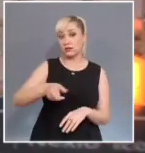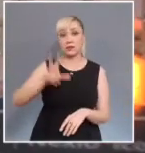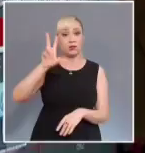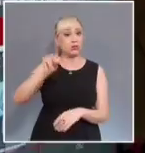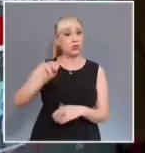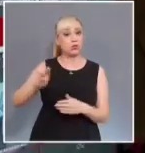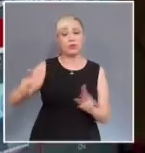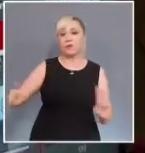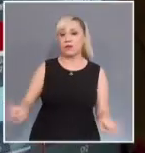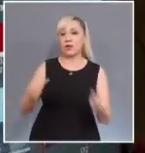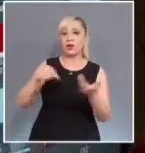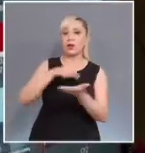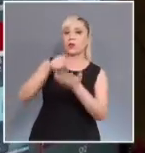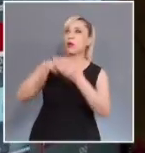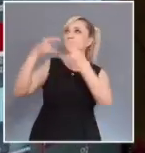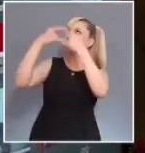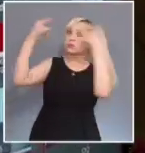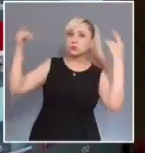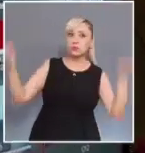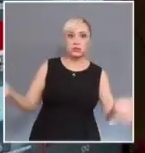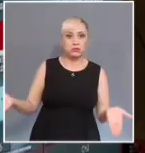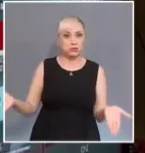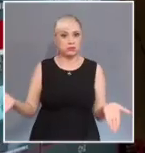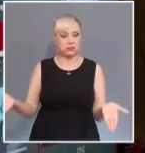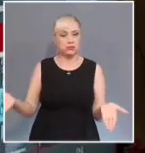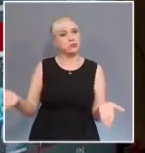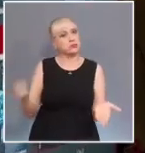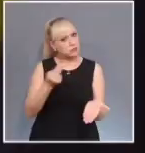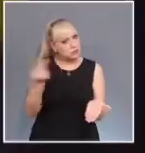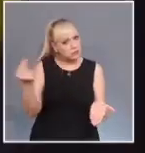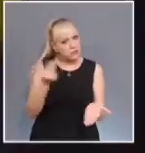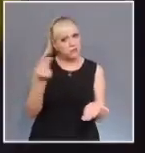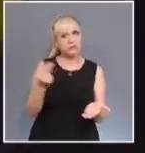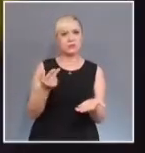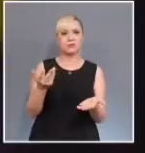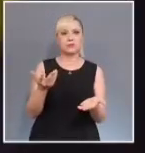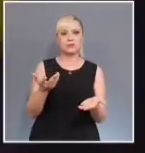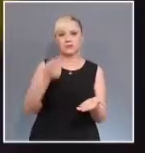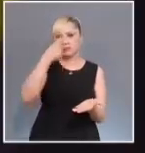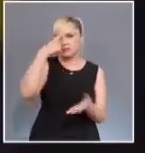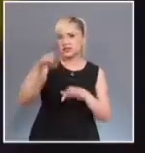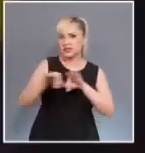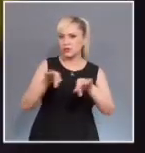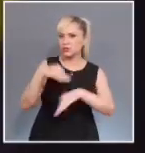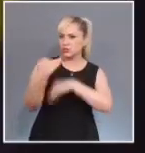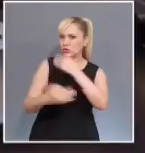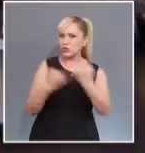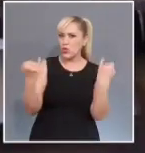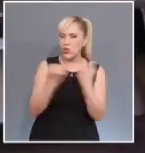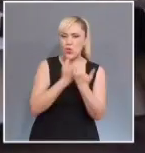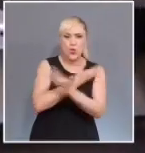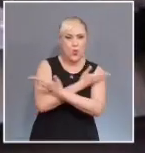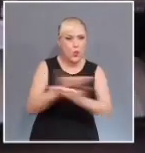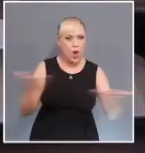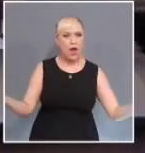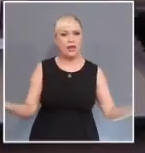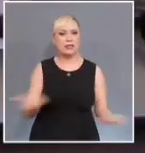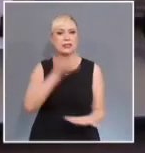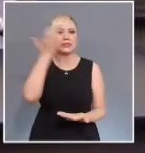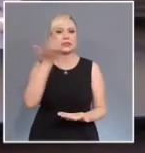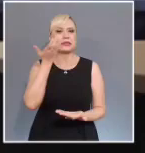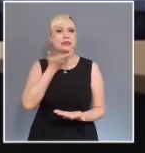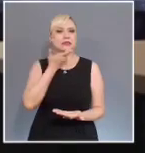publicitarios no promueve la transparencia en el mercado tampoco previene ni combate las prácticas comerciales indebidas